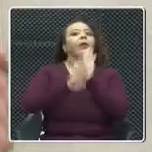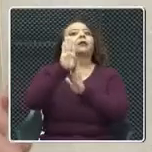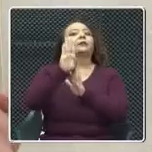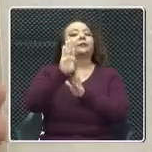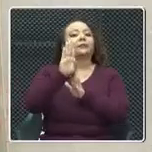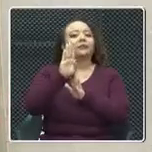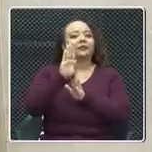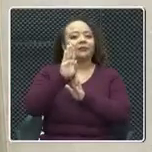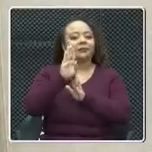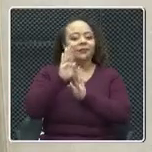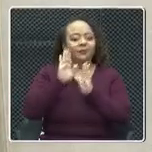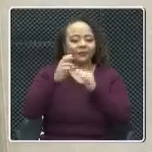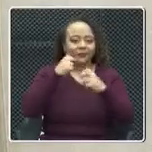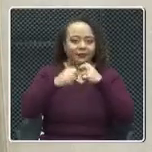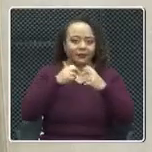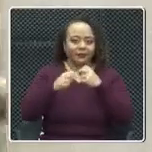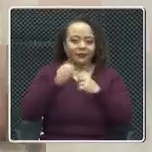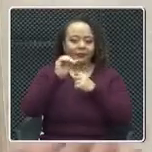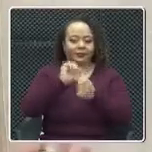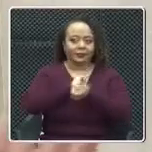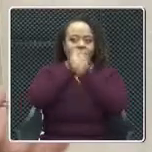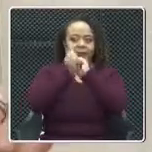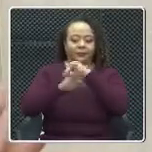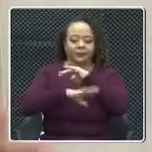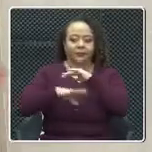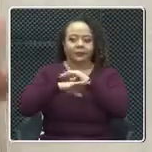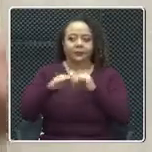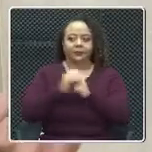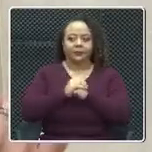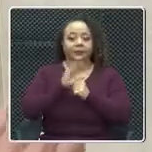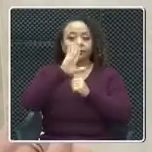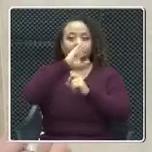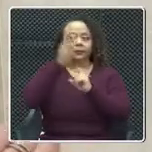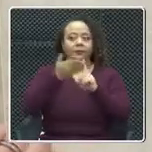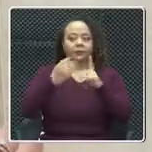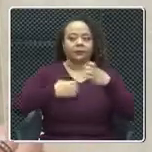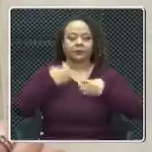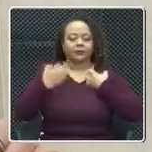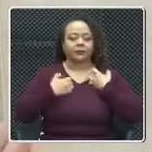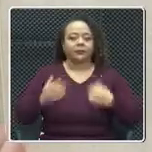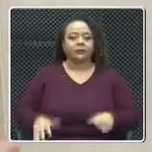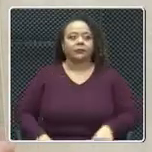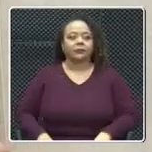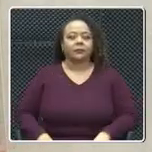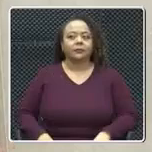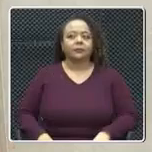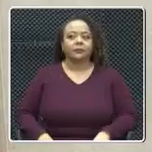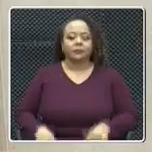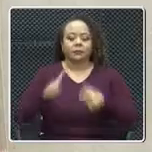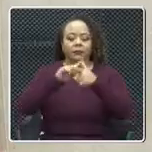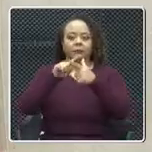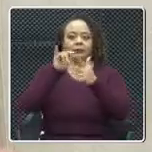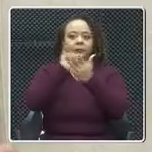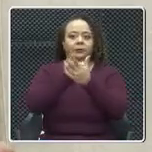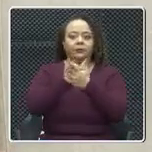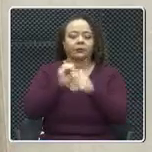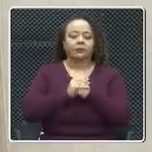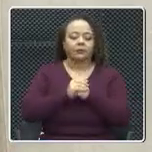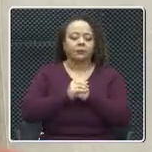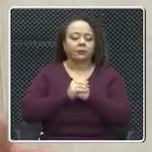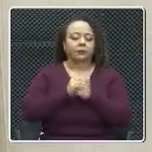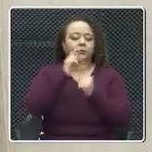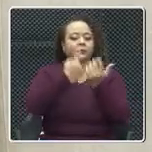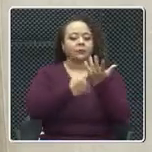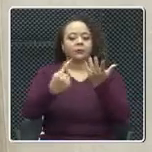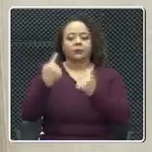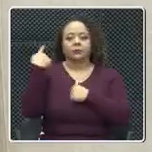base, su trastorno o su alteración base, uh-huh, ¿verdad? Okay. Su afectación emocional base. Uh-huh. Entonces, eso no es una exclusión